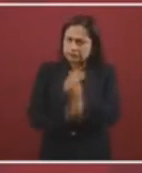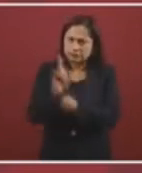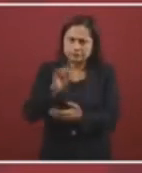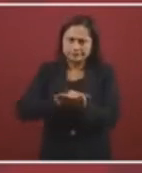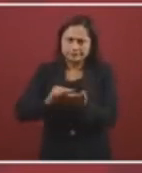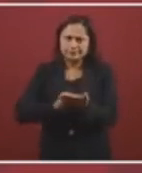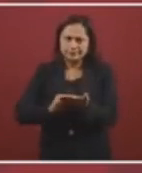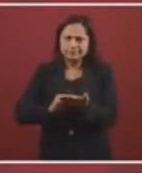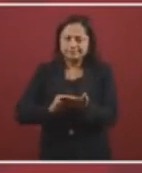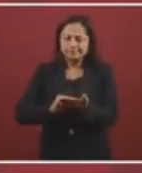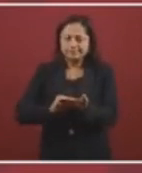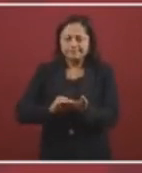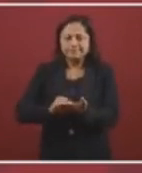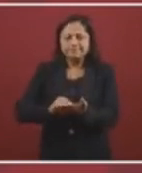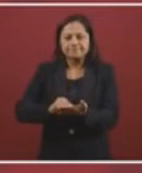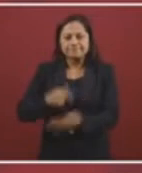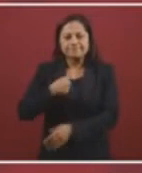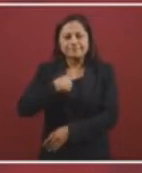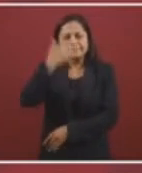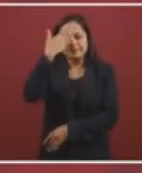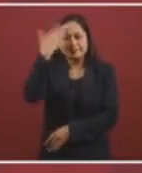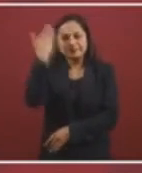que necesitamos la unidad